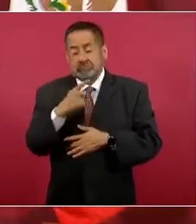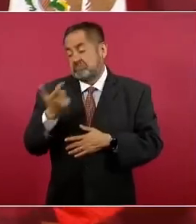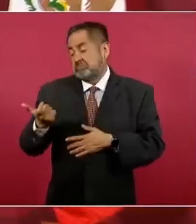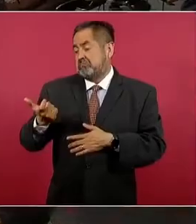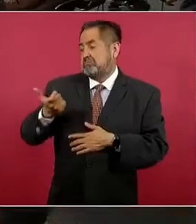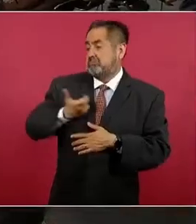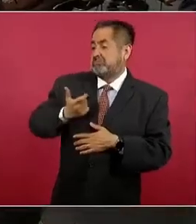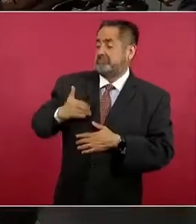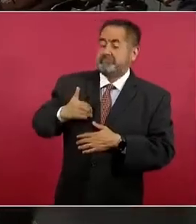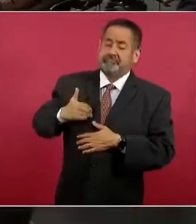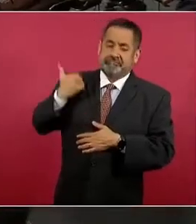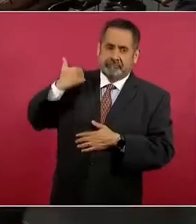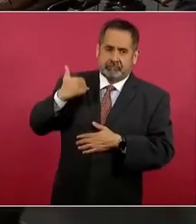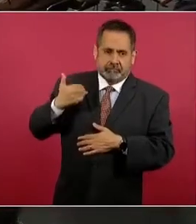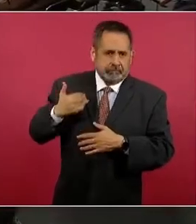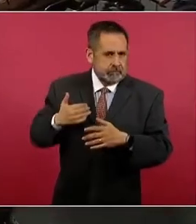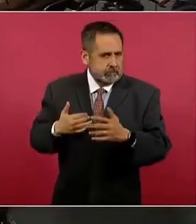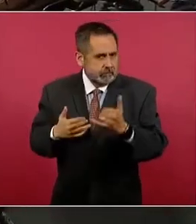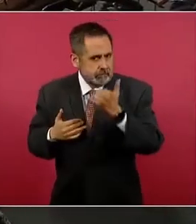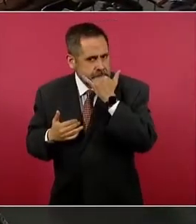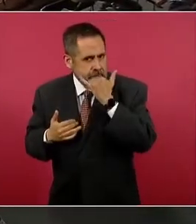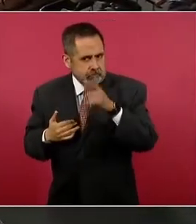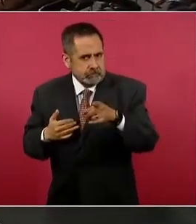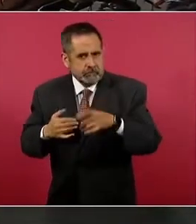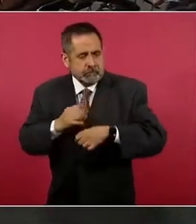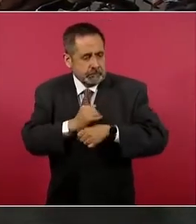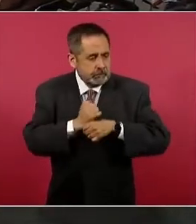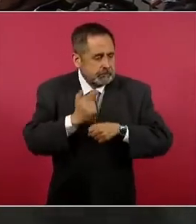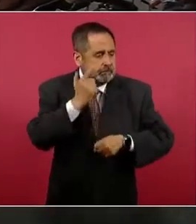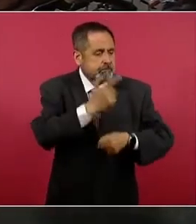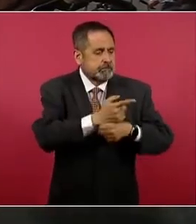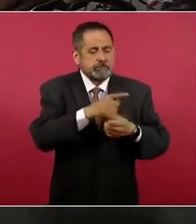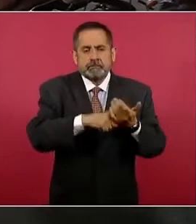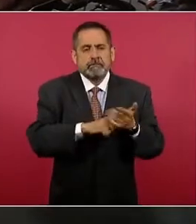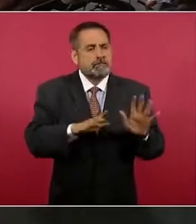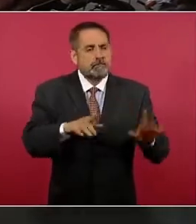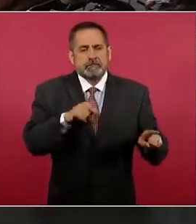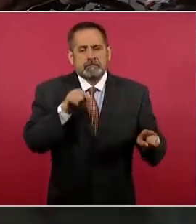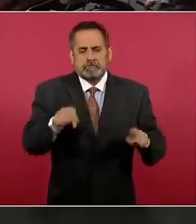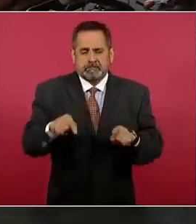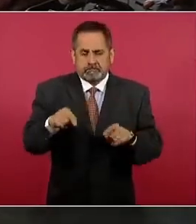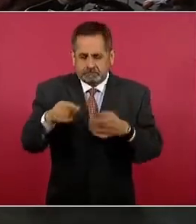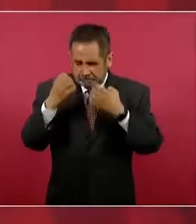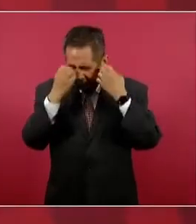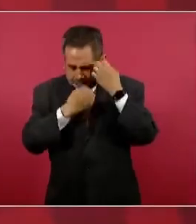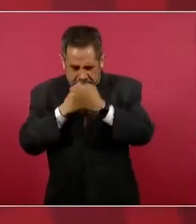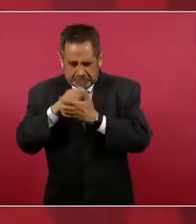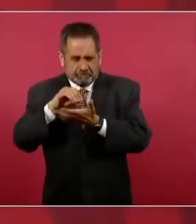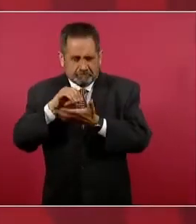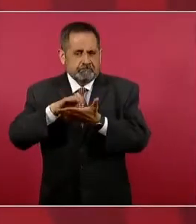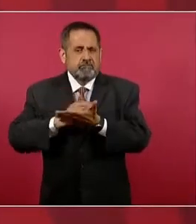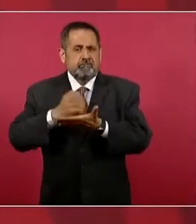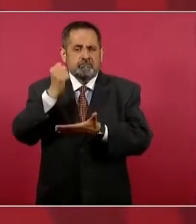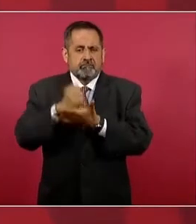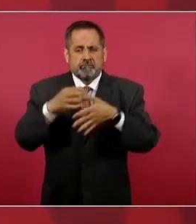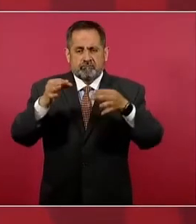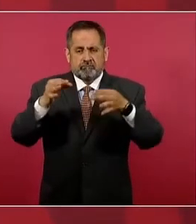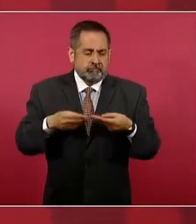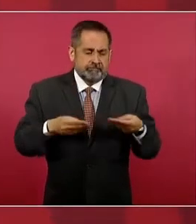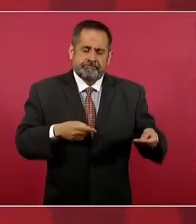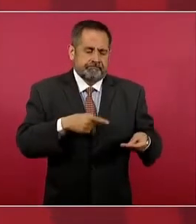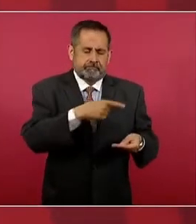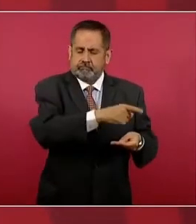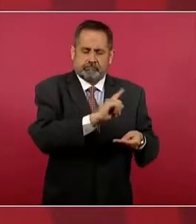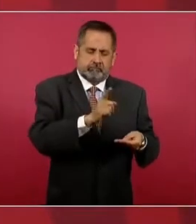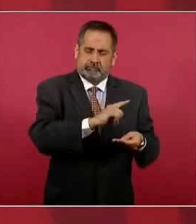dólares. Pero existe la auditoría, el documento oficial